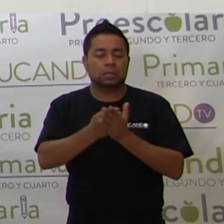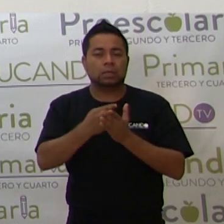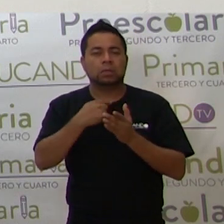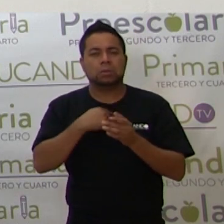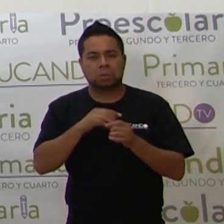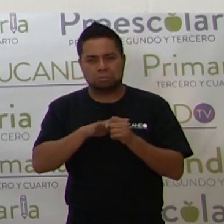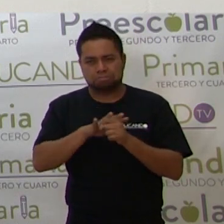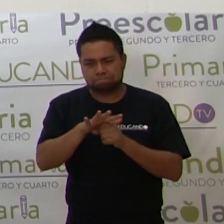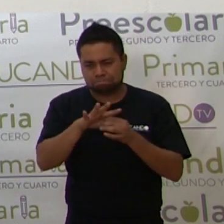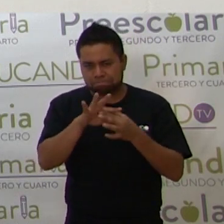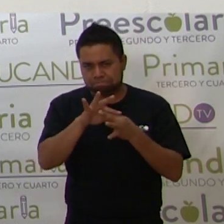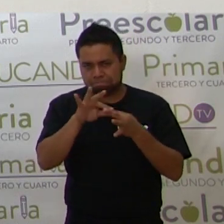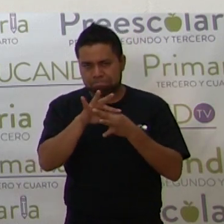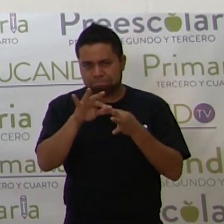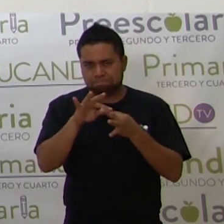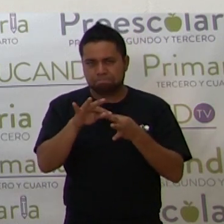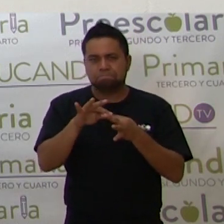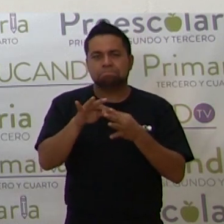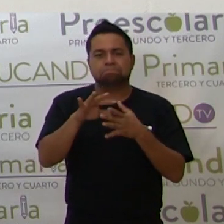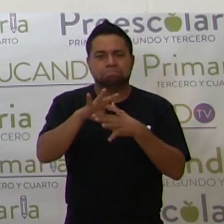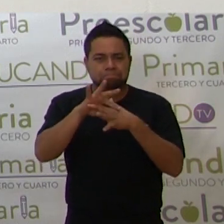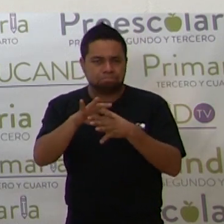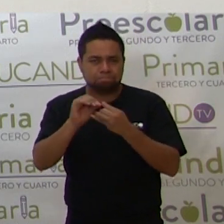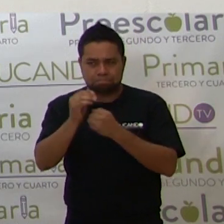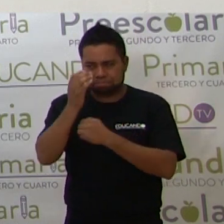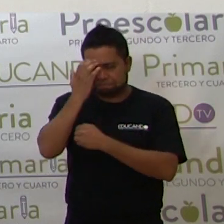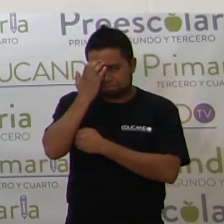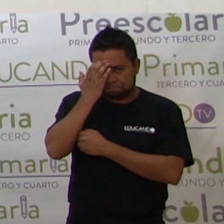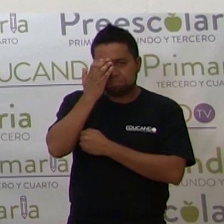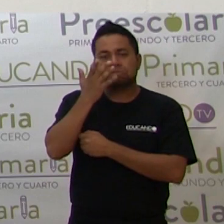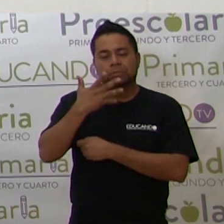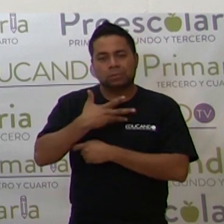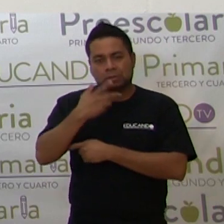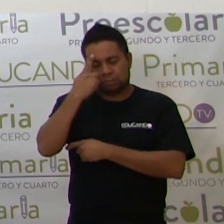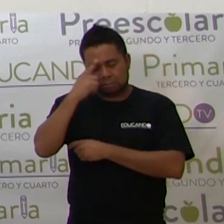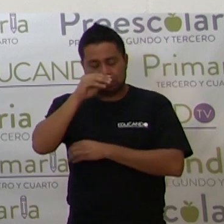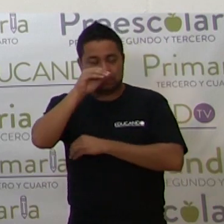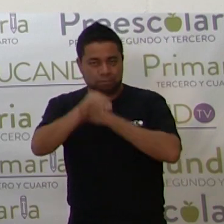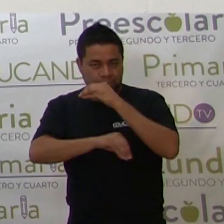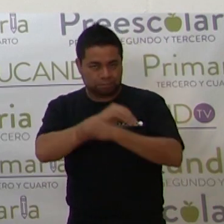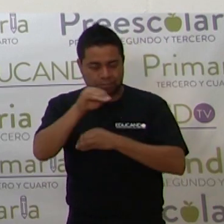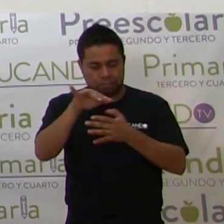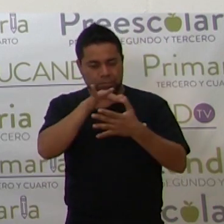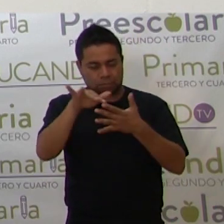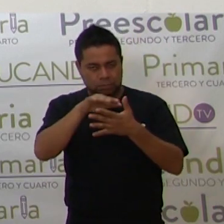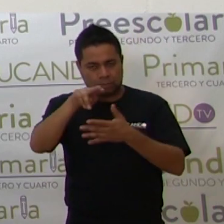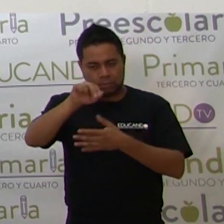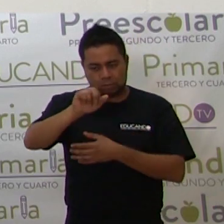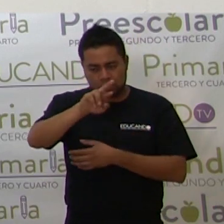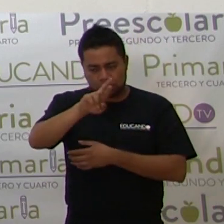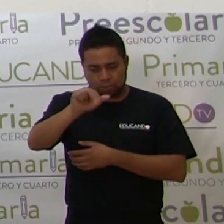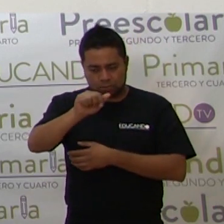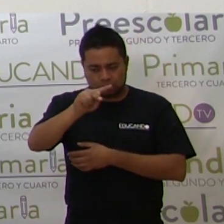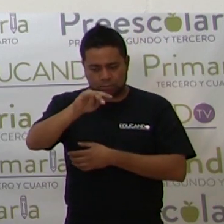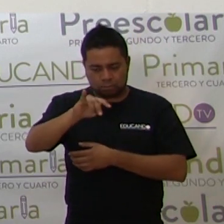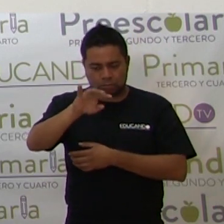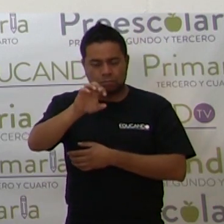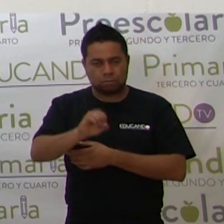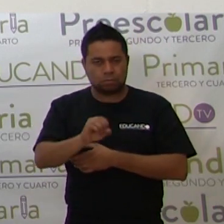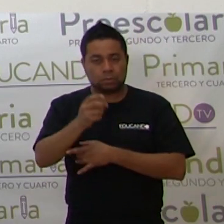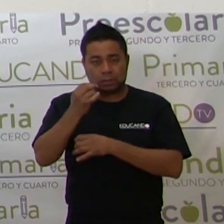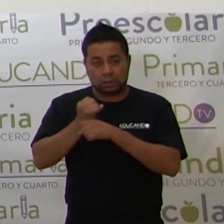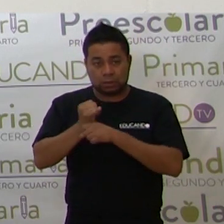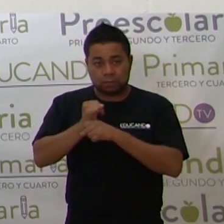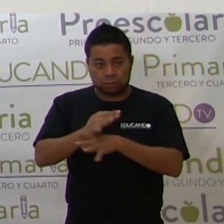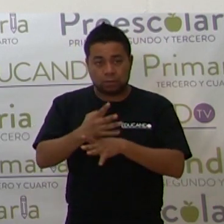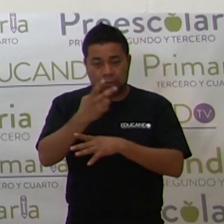hechos y conocimientos que tenemos para poder hacer un texto narrativo. Mucha atención, porque esta información te invito para que